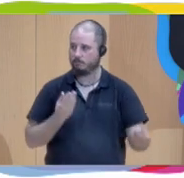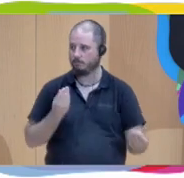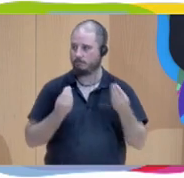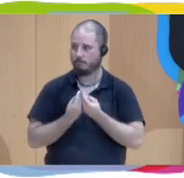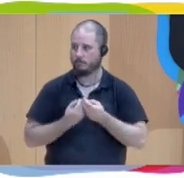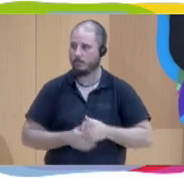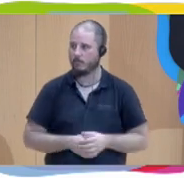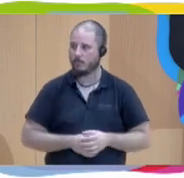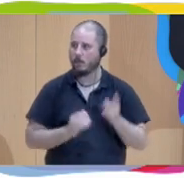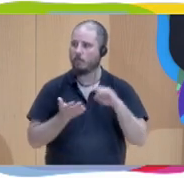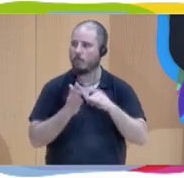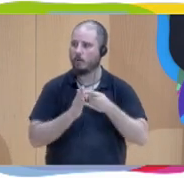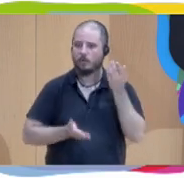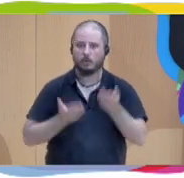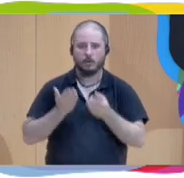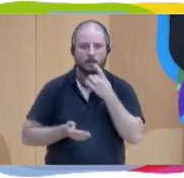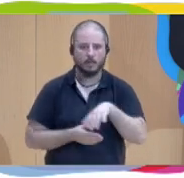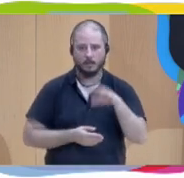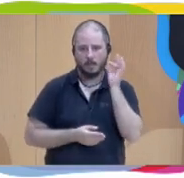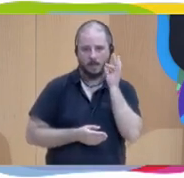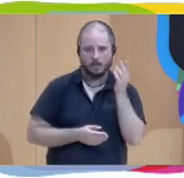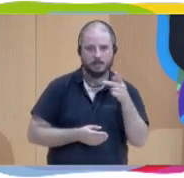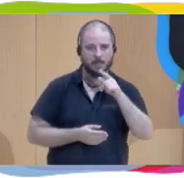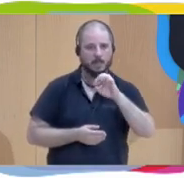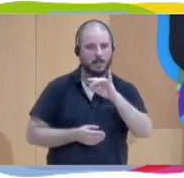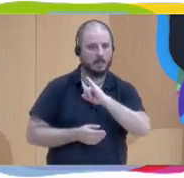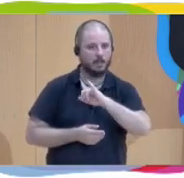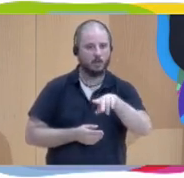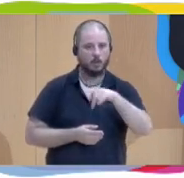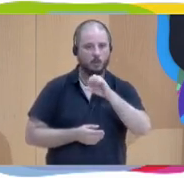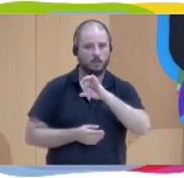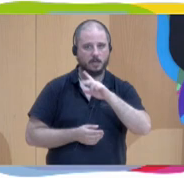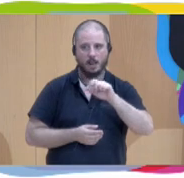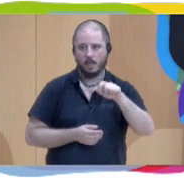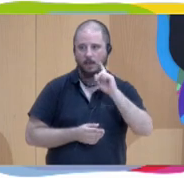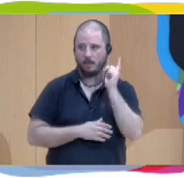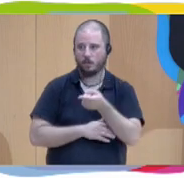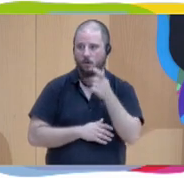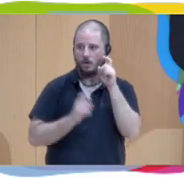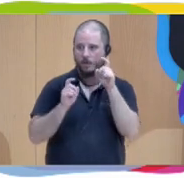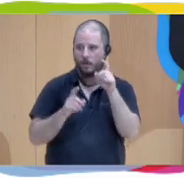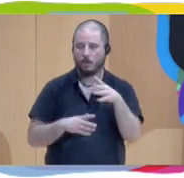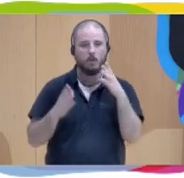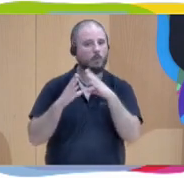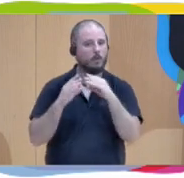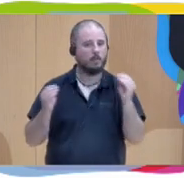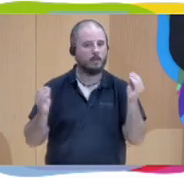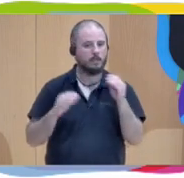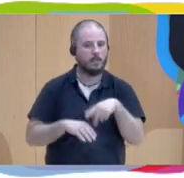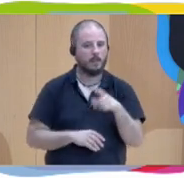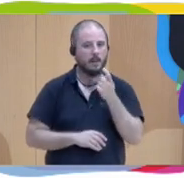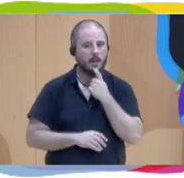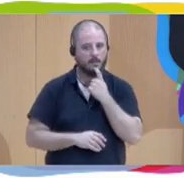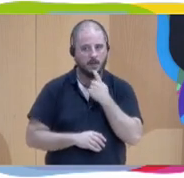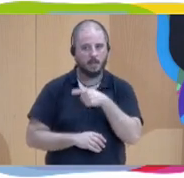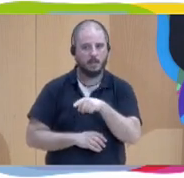evaluado el proyecto? Ellas. Contamos con Katri Kusela, directora de Educación de la Universidad de Laponia en Finlandia, y